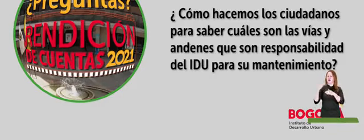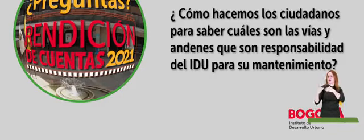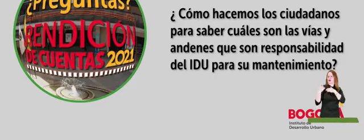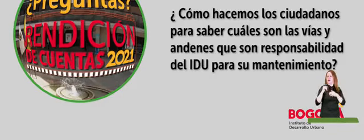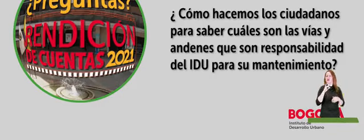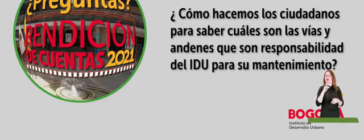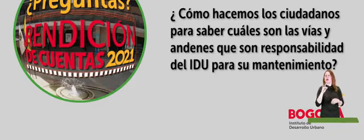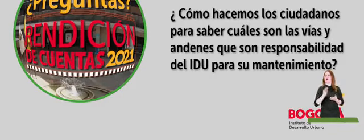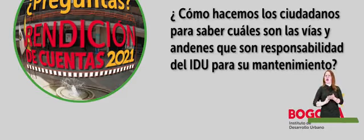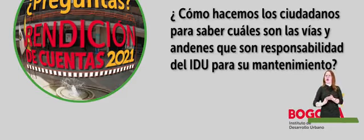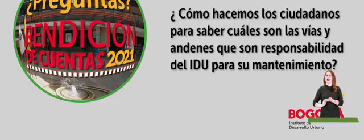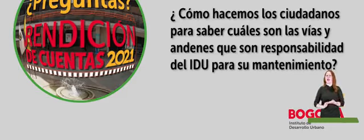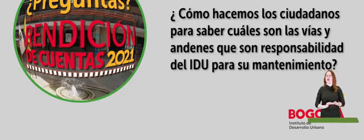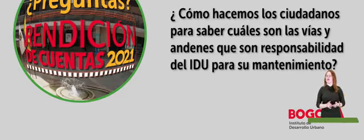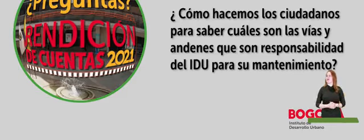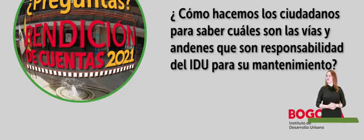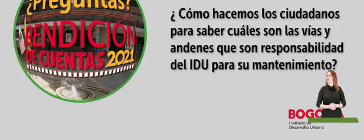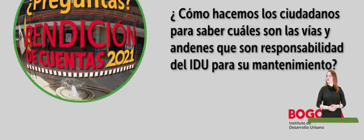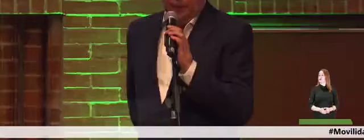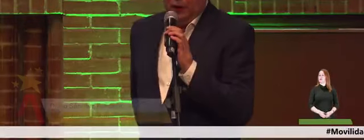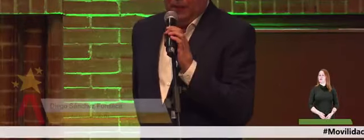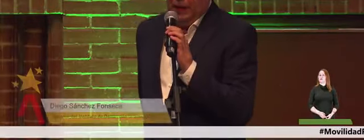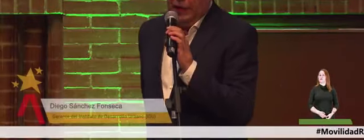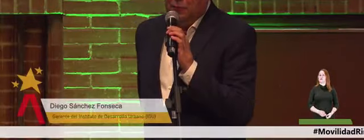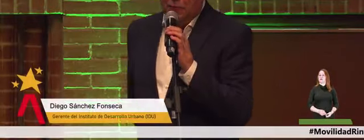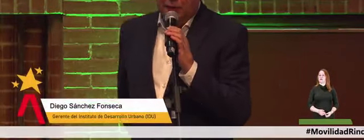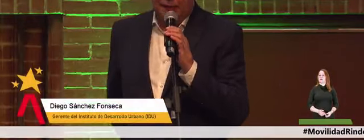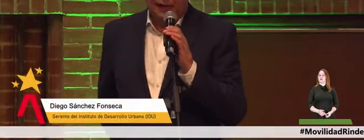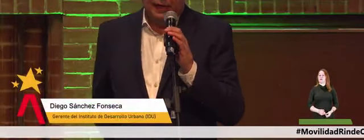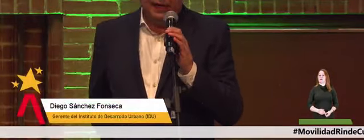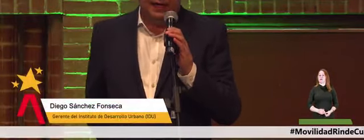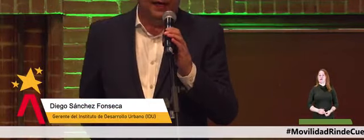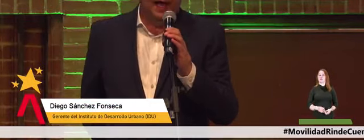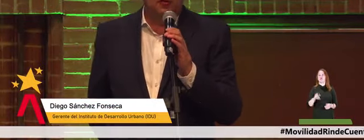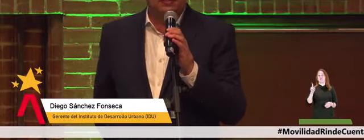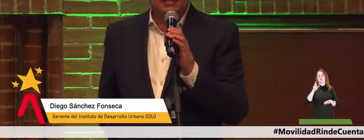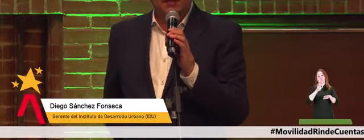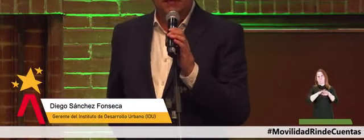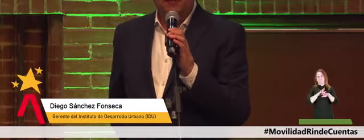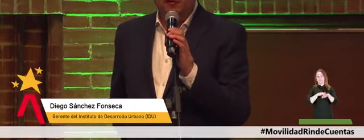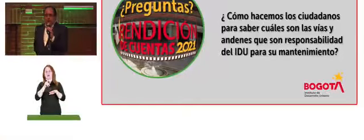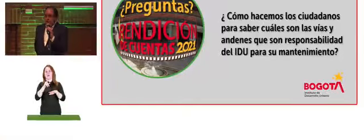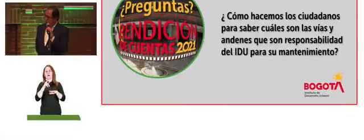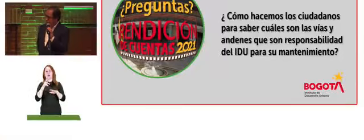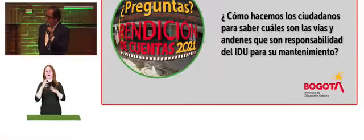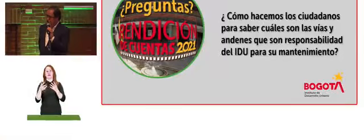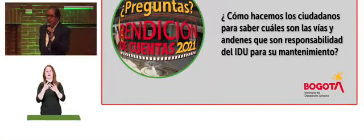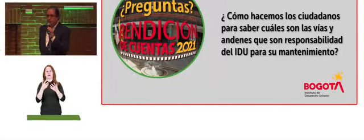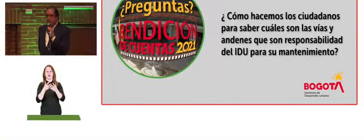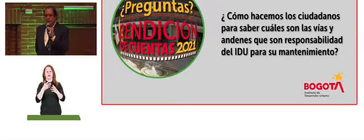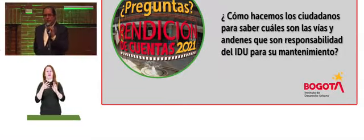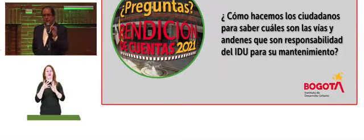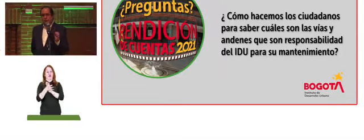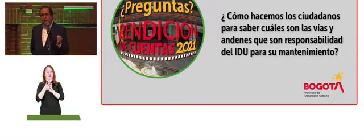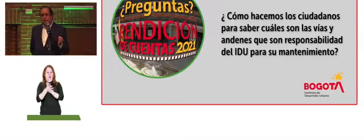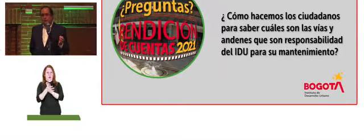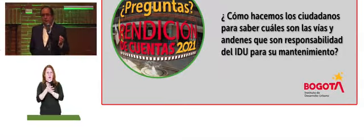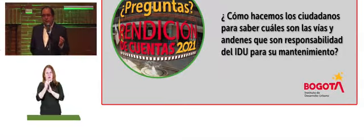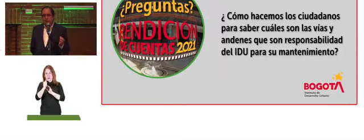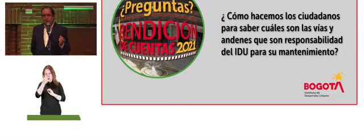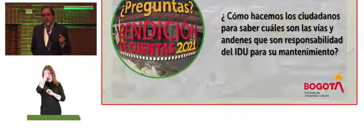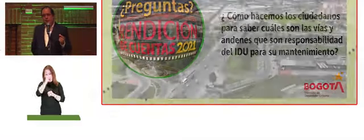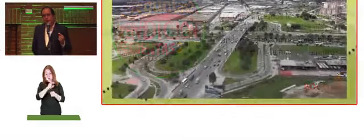para su mantenimiento? Bueno, para Adriana es muy importante decirle que hay un sistema de información y eso es fundamental que lo sepan